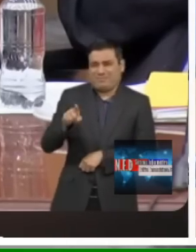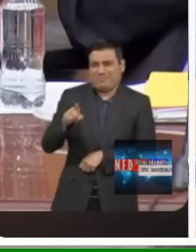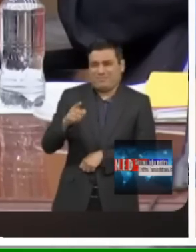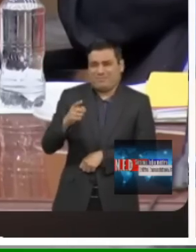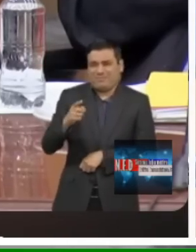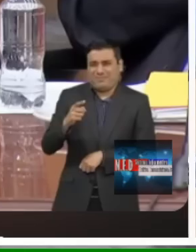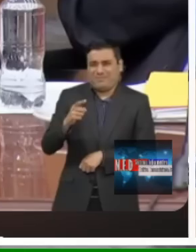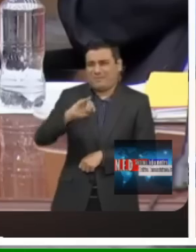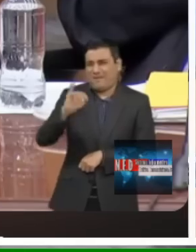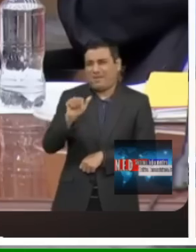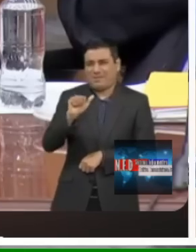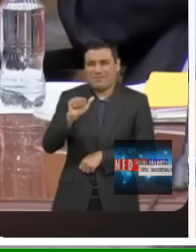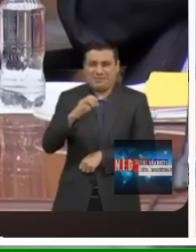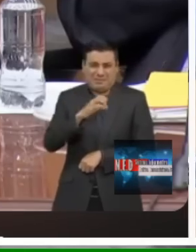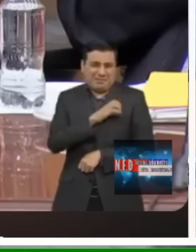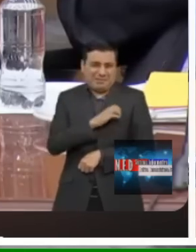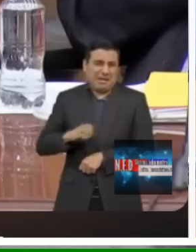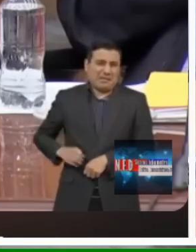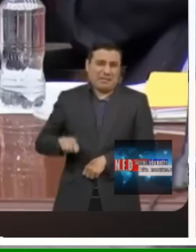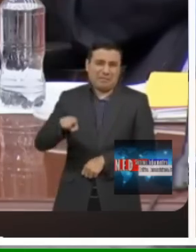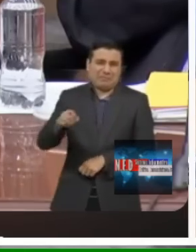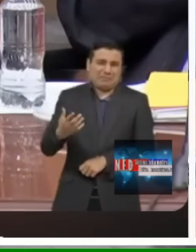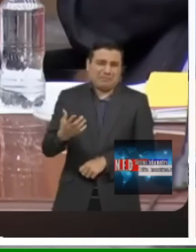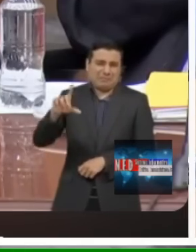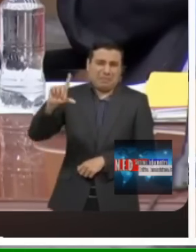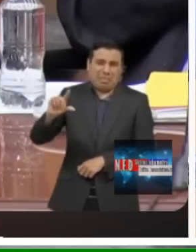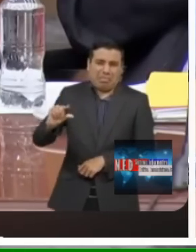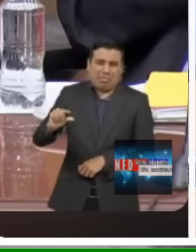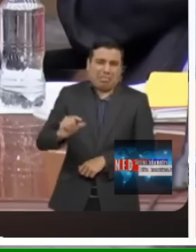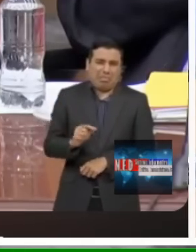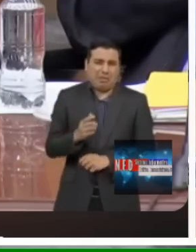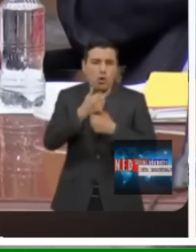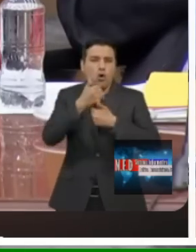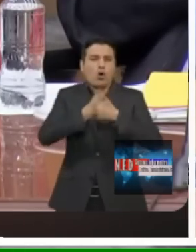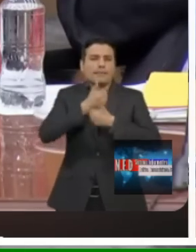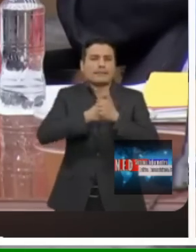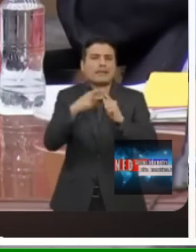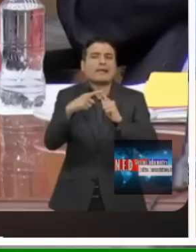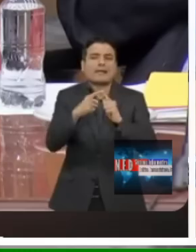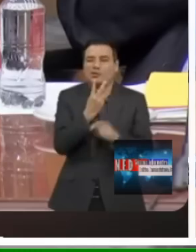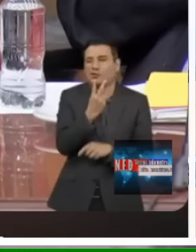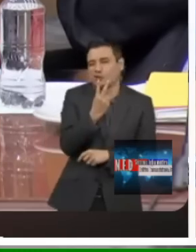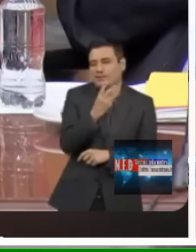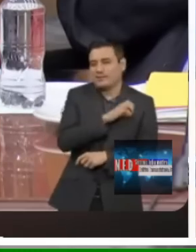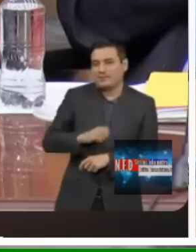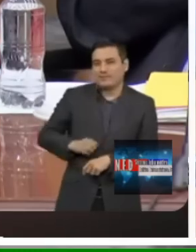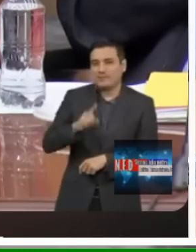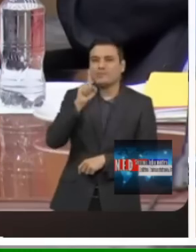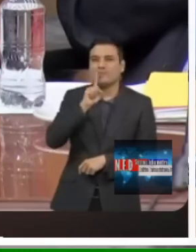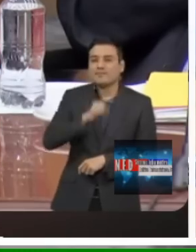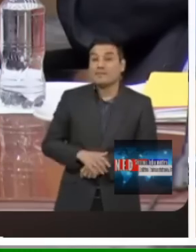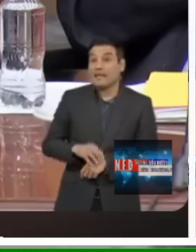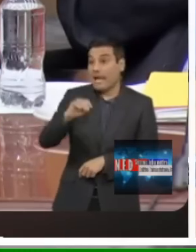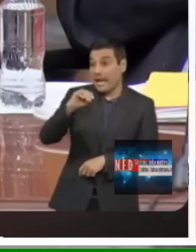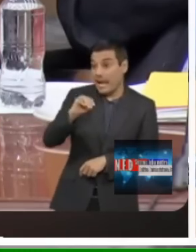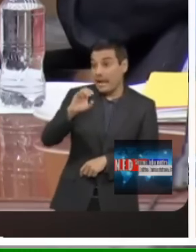y amigas, esa fue la verdad, eso fue lo que sucedió y no como dice este priista, donde está